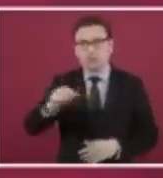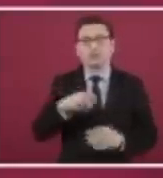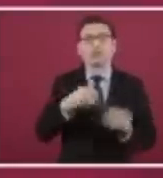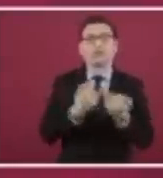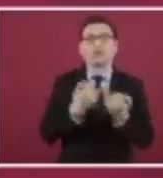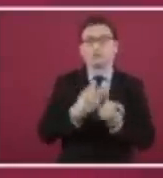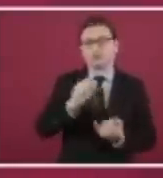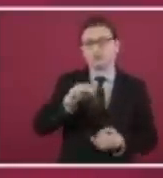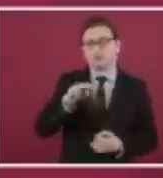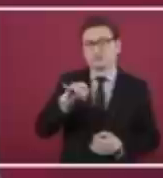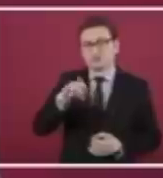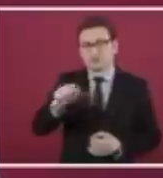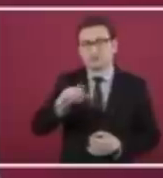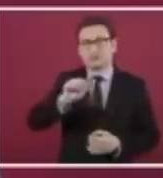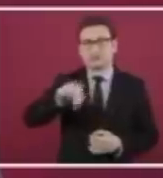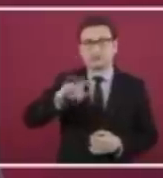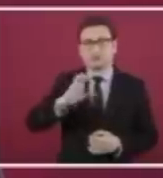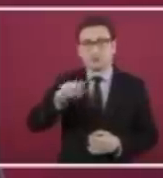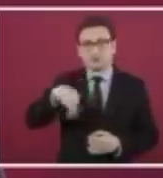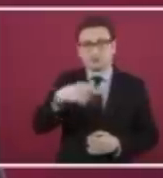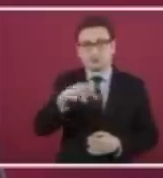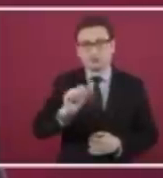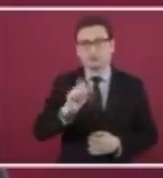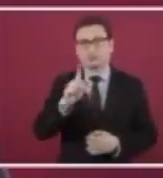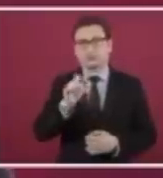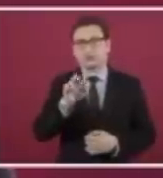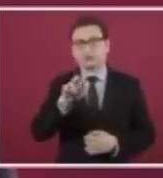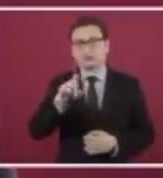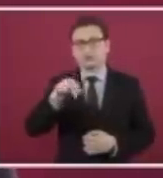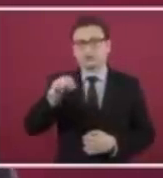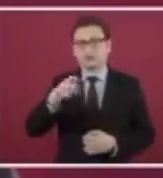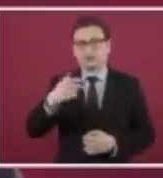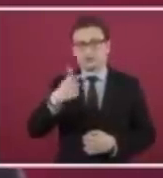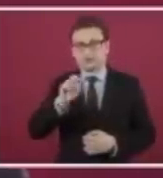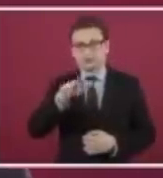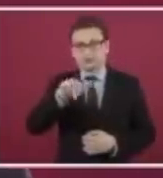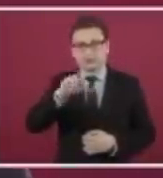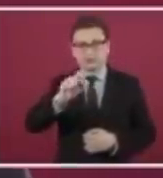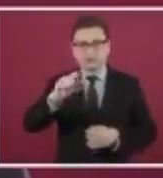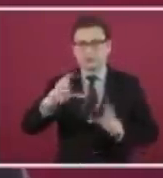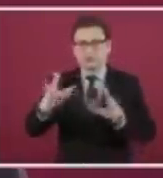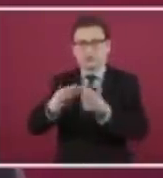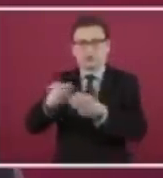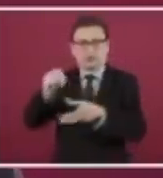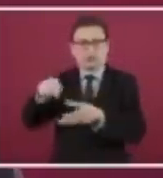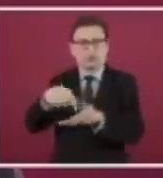Sabinas, en Acuña y en Piedras Negras. Piedras Negras vamos a combinar